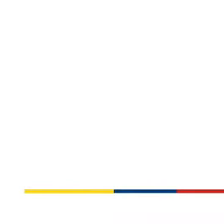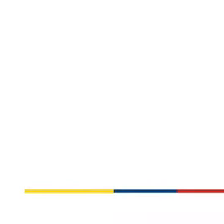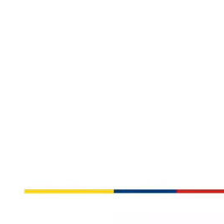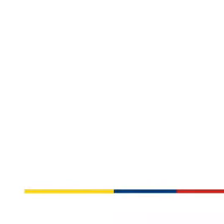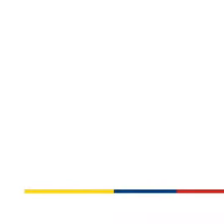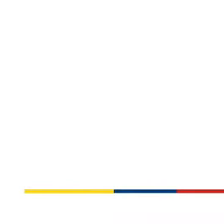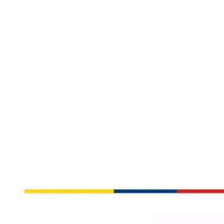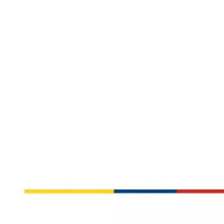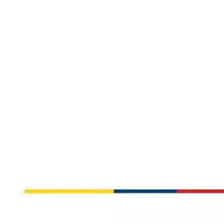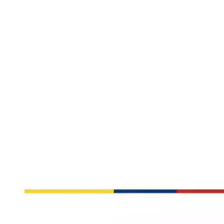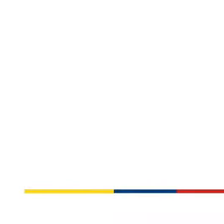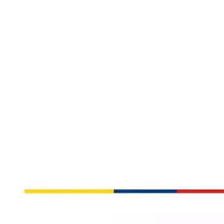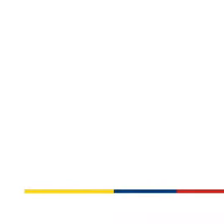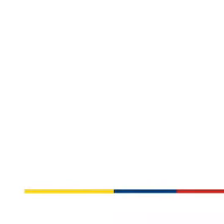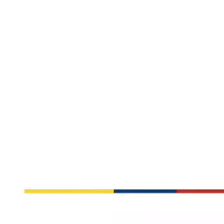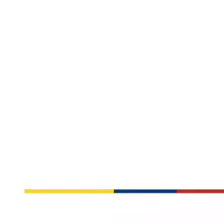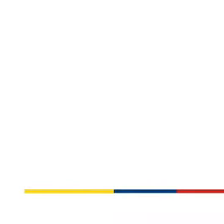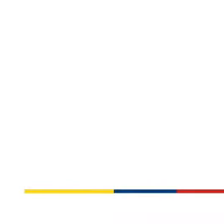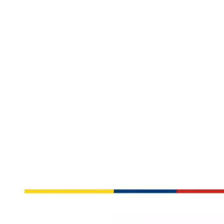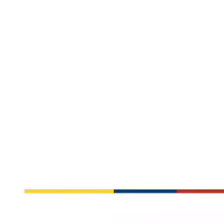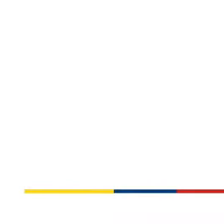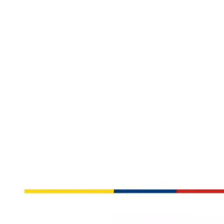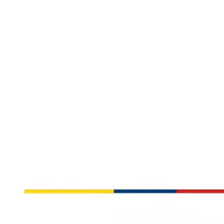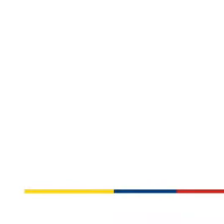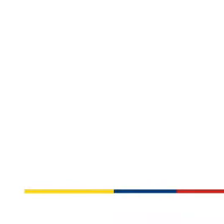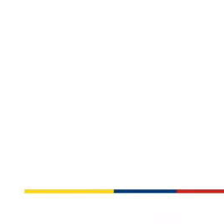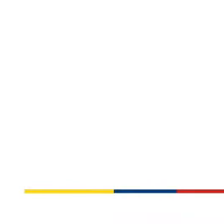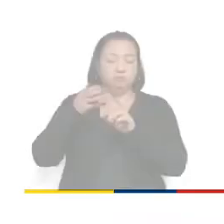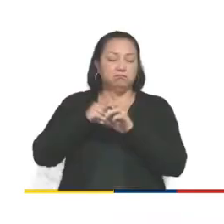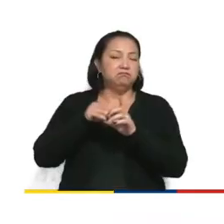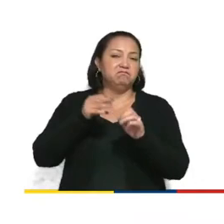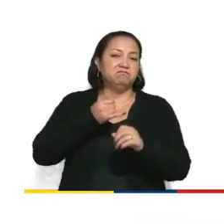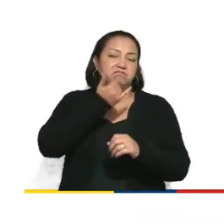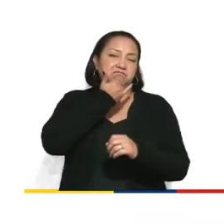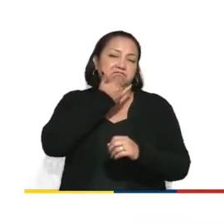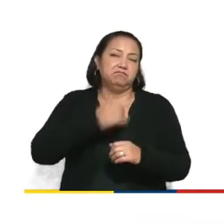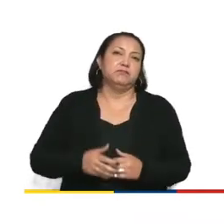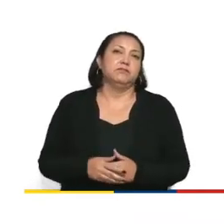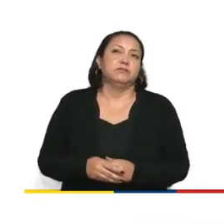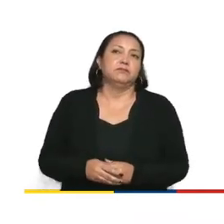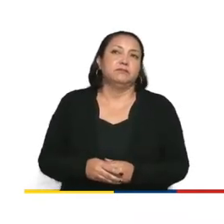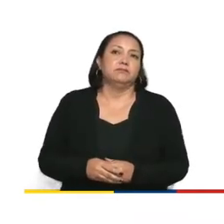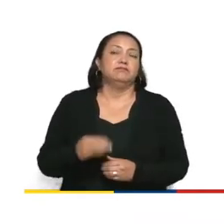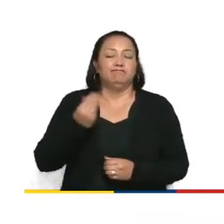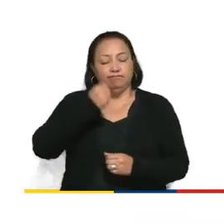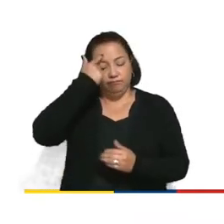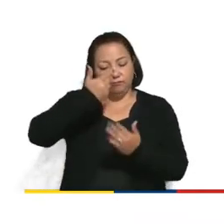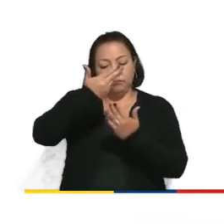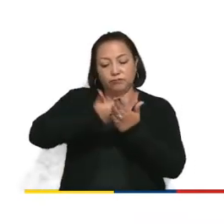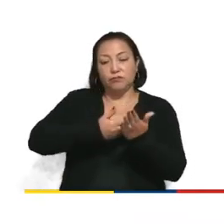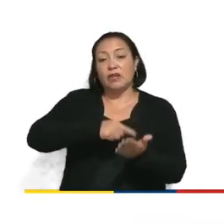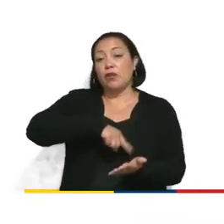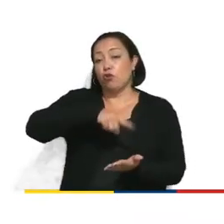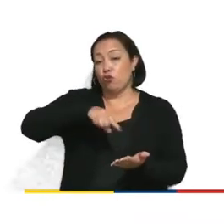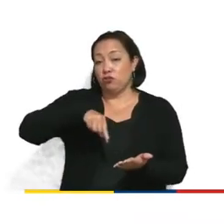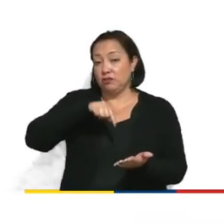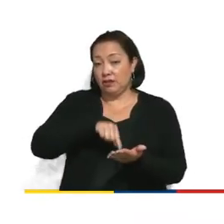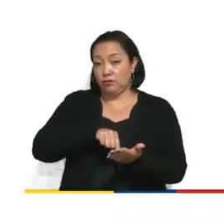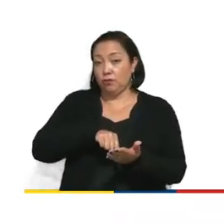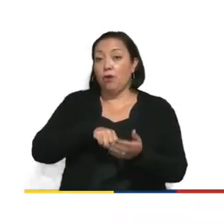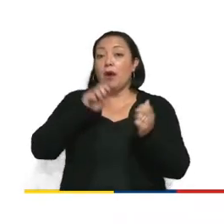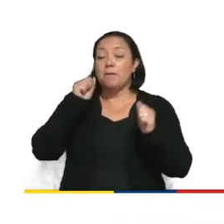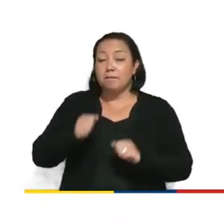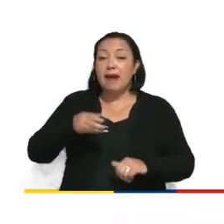Un cuarto paso aquí es que hay que firmar un contrato para entrar a